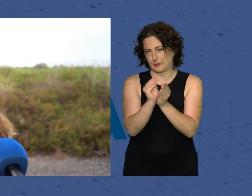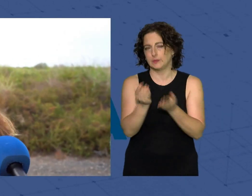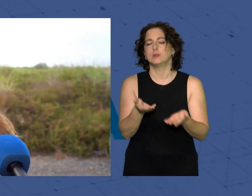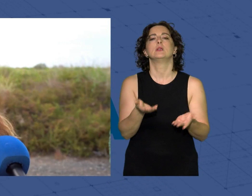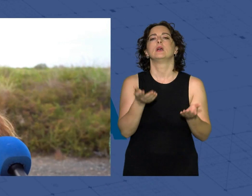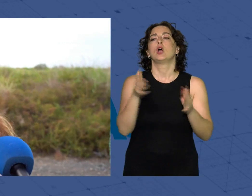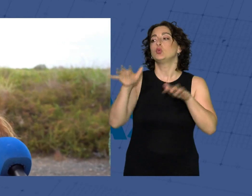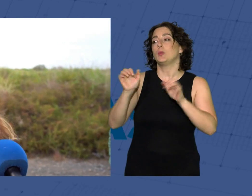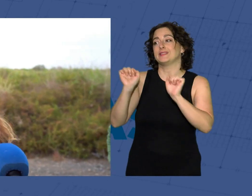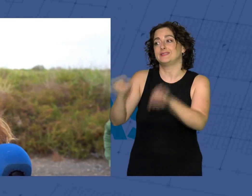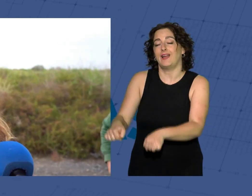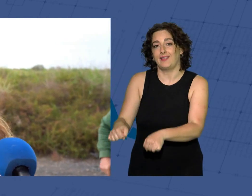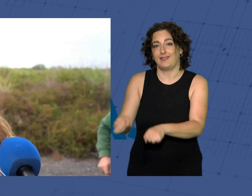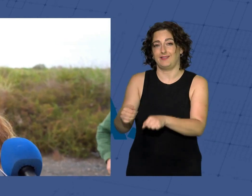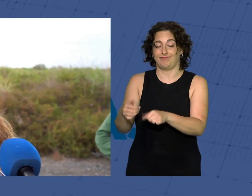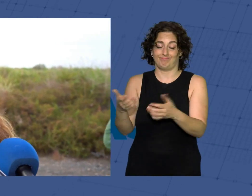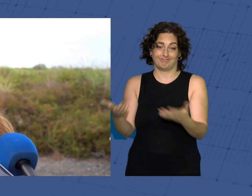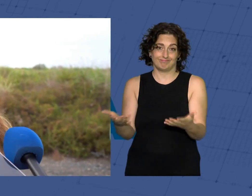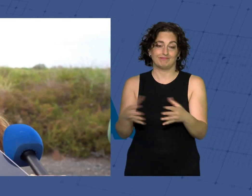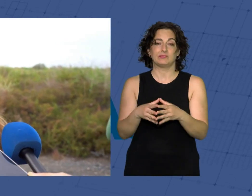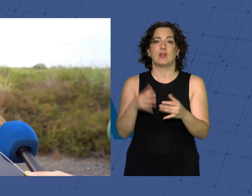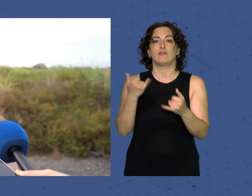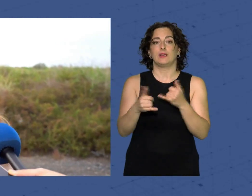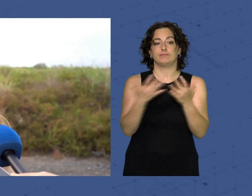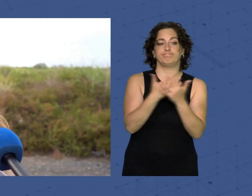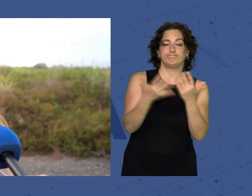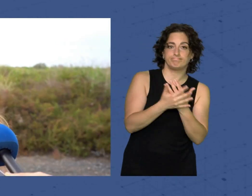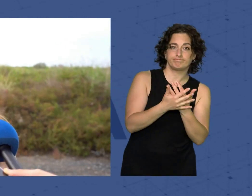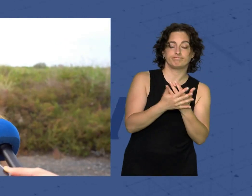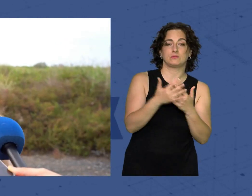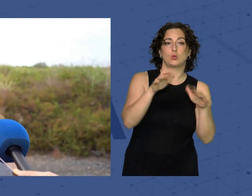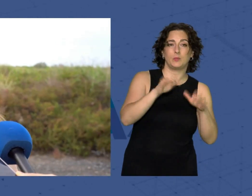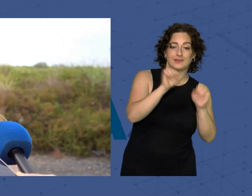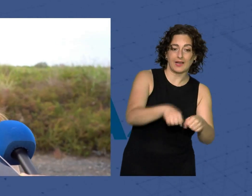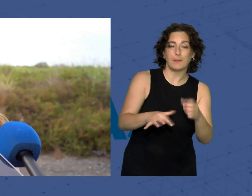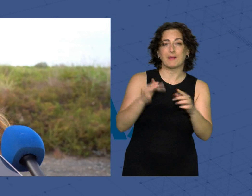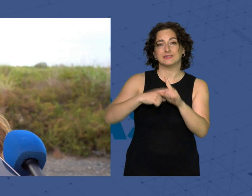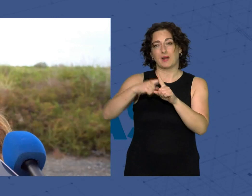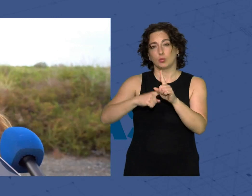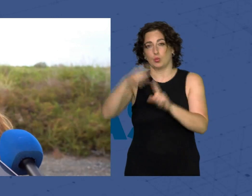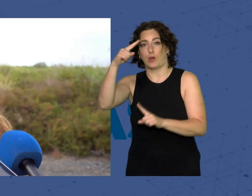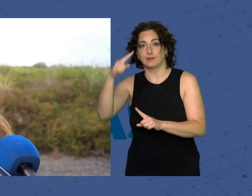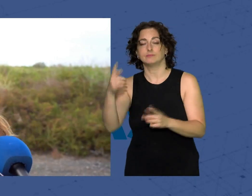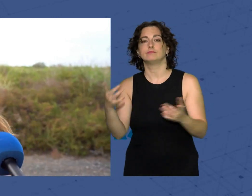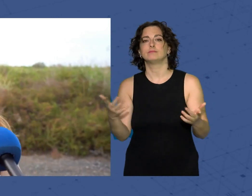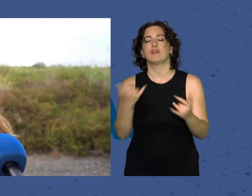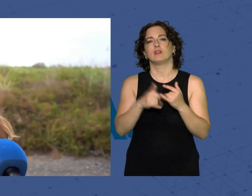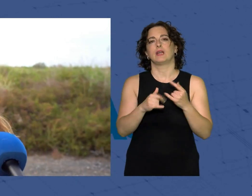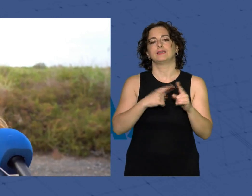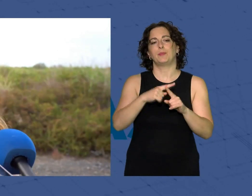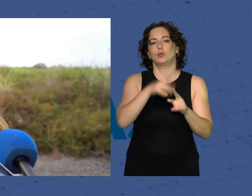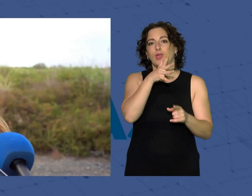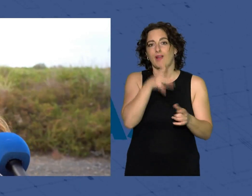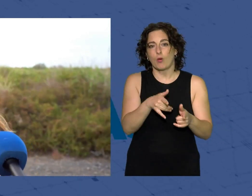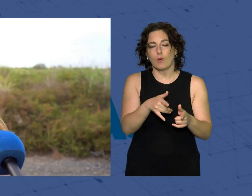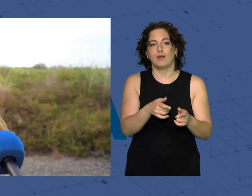más atrasadas que otros años, entonces la combinación de esto con las altas temperaturas ha hecho que la temperatura del agua sea